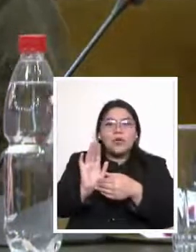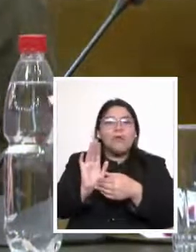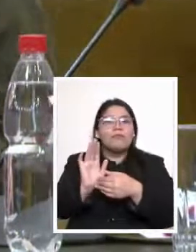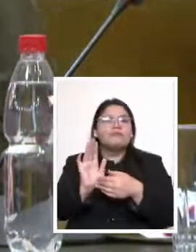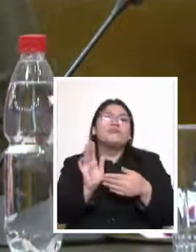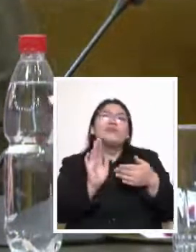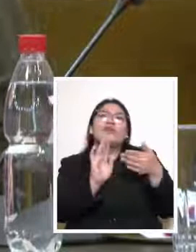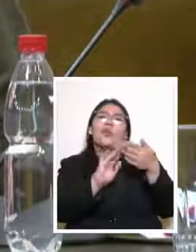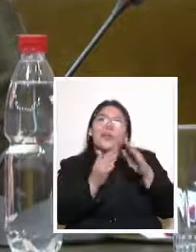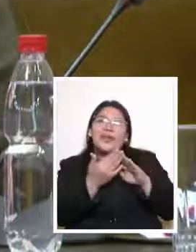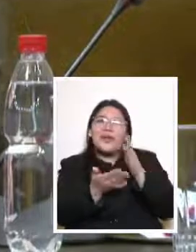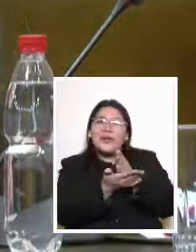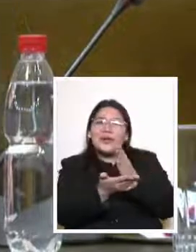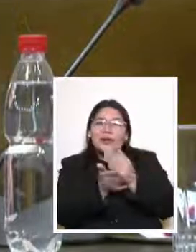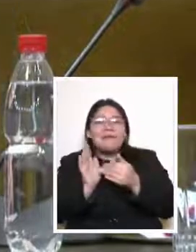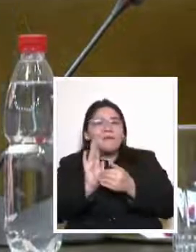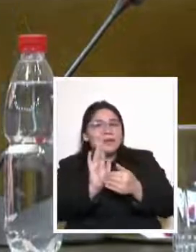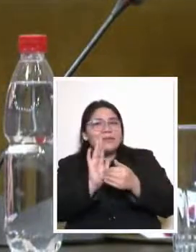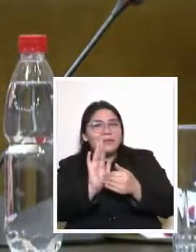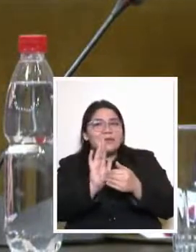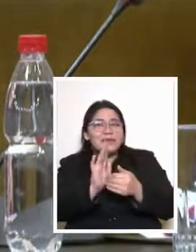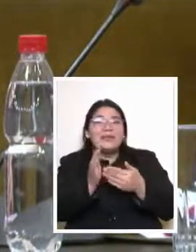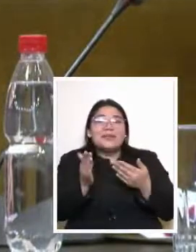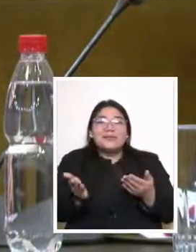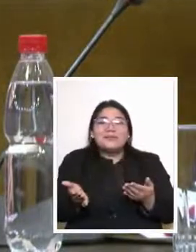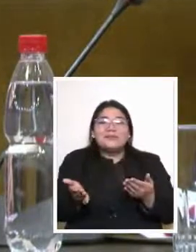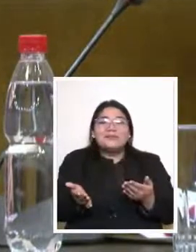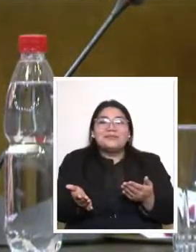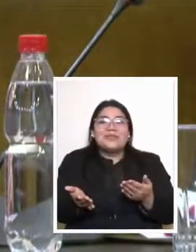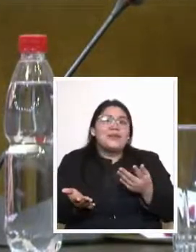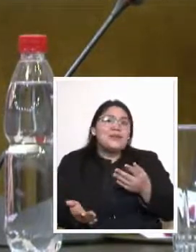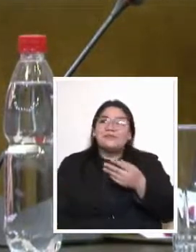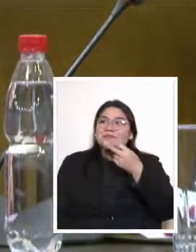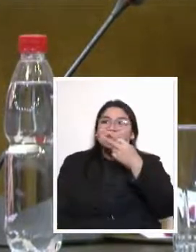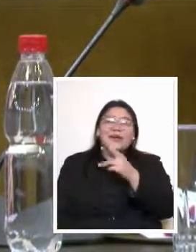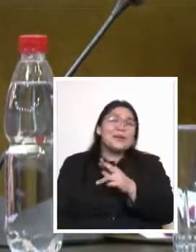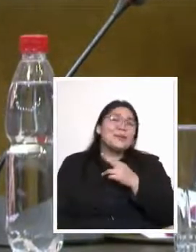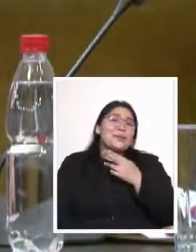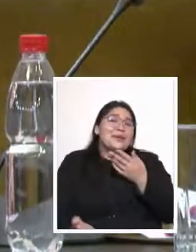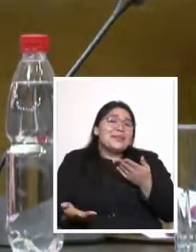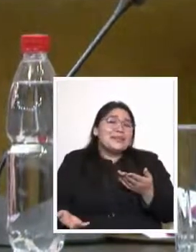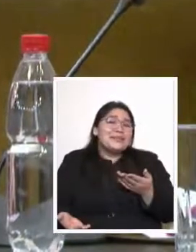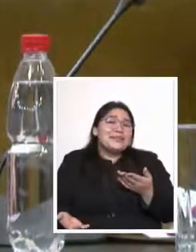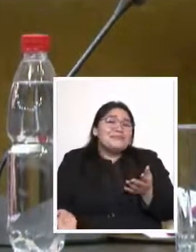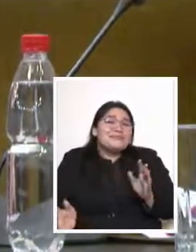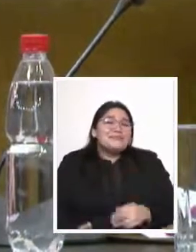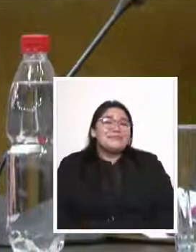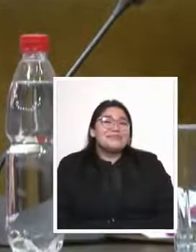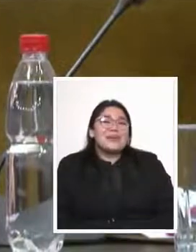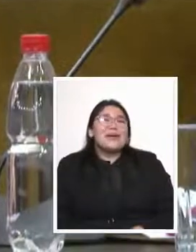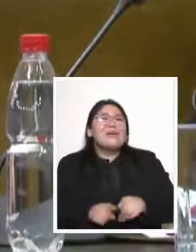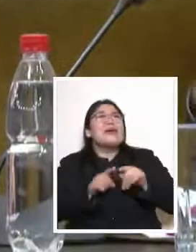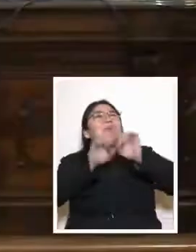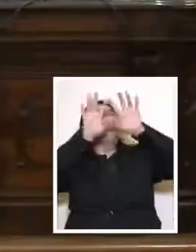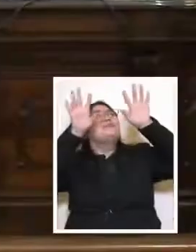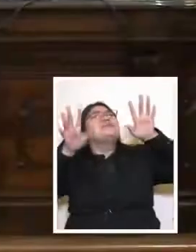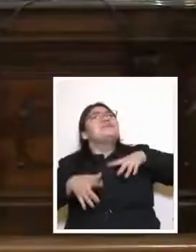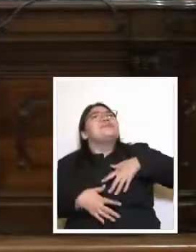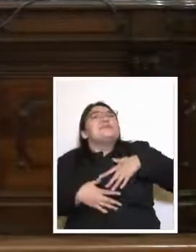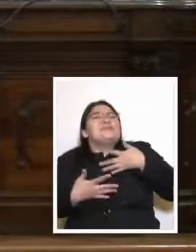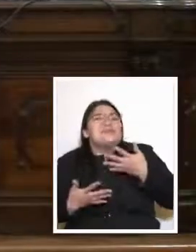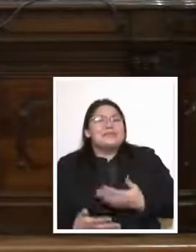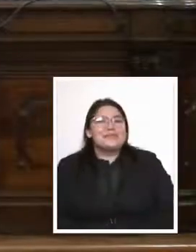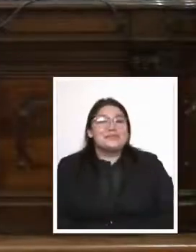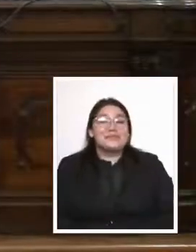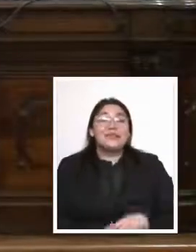los tecnócratas tiemblan enteros con ese tipo de respuesta. No hay cómo ponerle un número a eso. Claro. Maritza, respecto a eso,